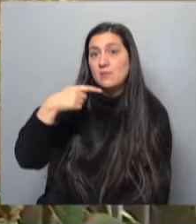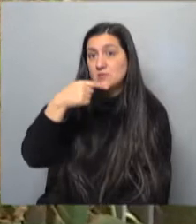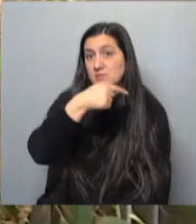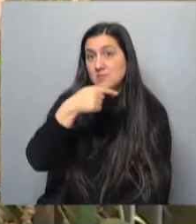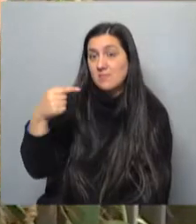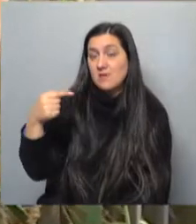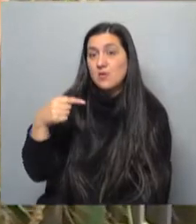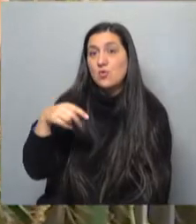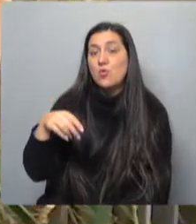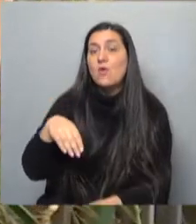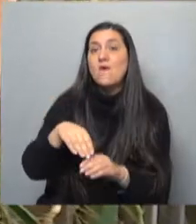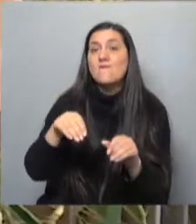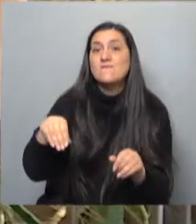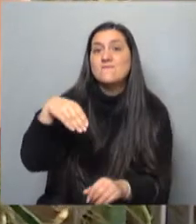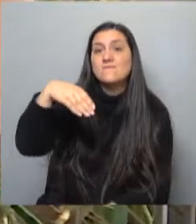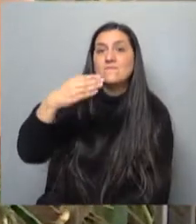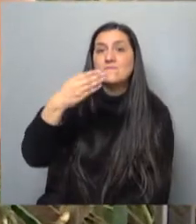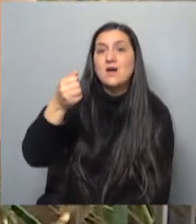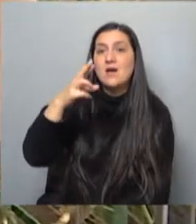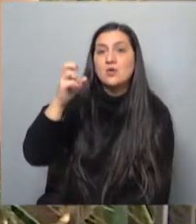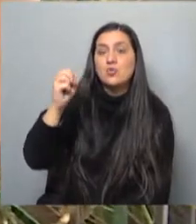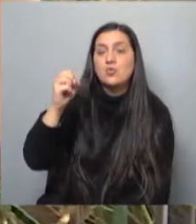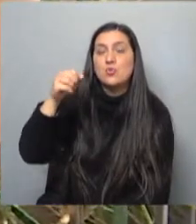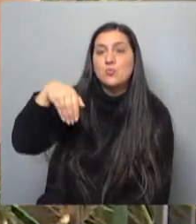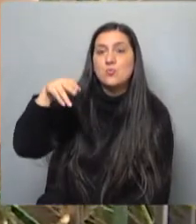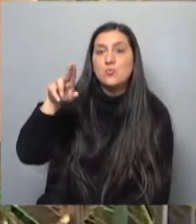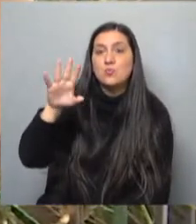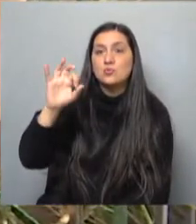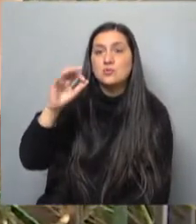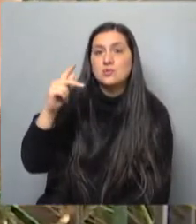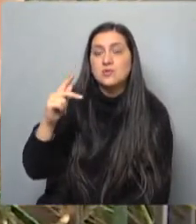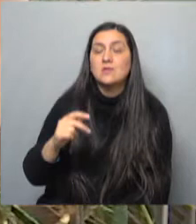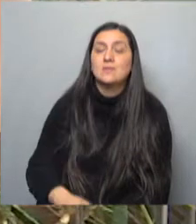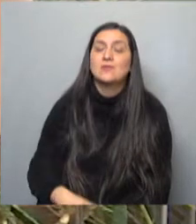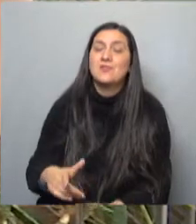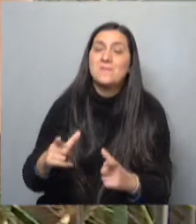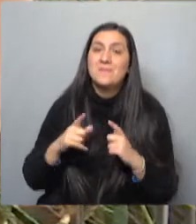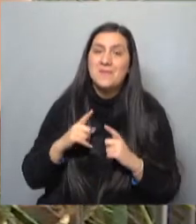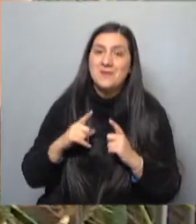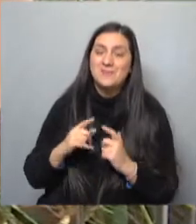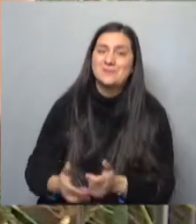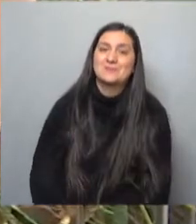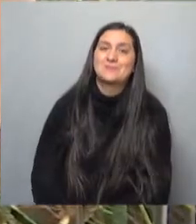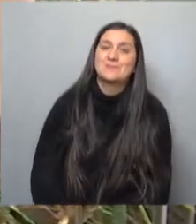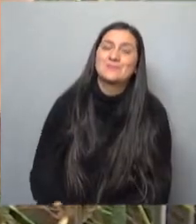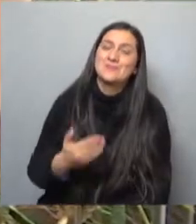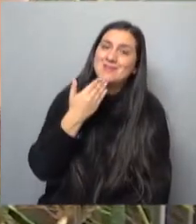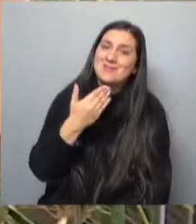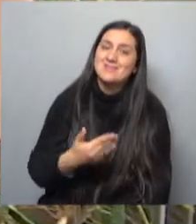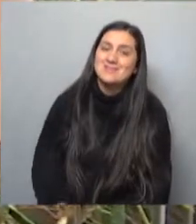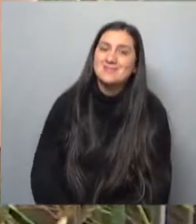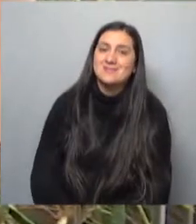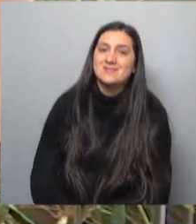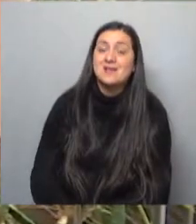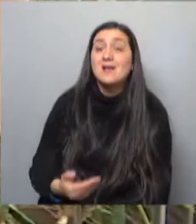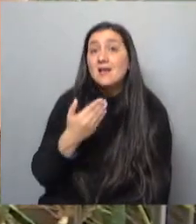con Barro y Mux, que es la última fecha del ciclo. Así que los esperamos por ahí. Muchas gracias. Muchísimas gracias